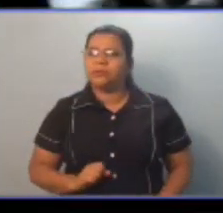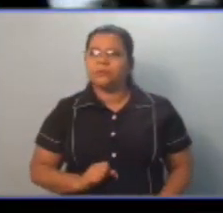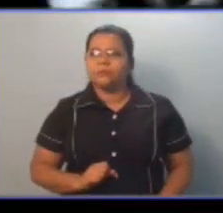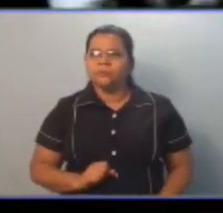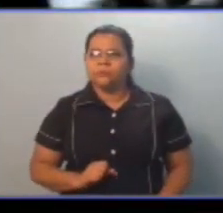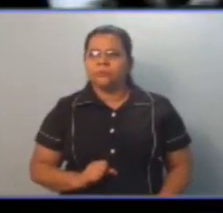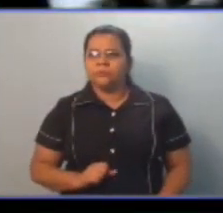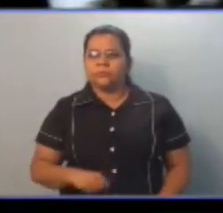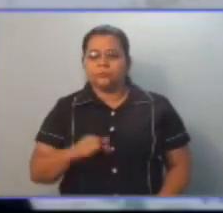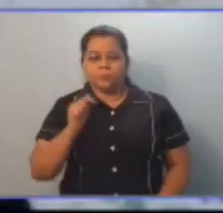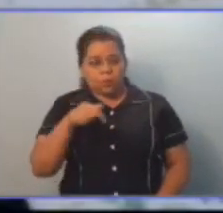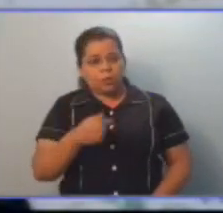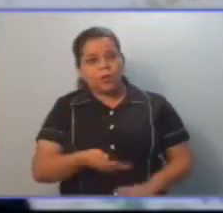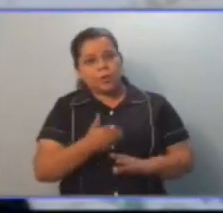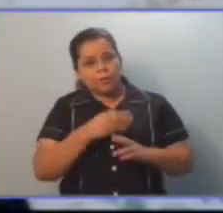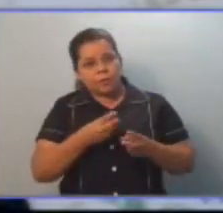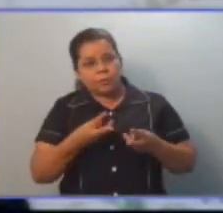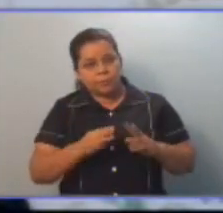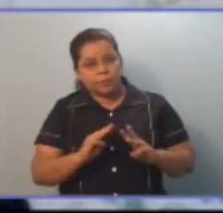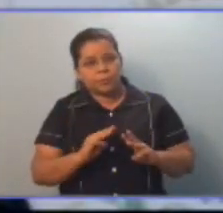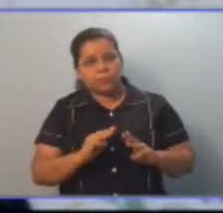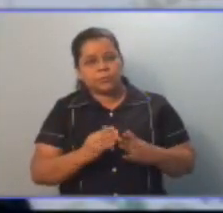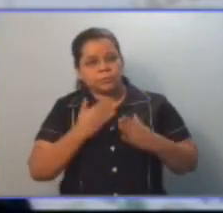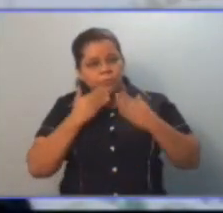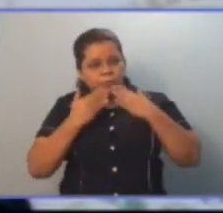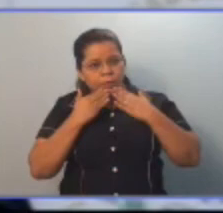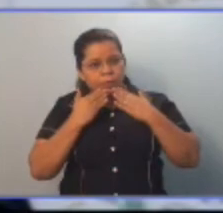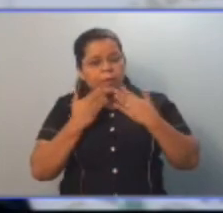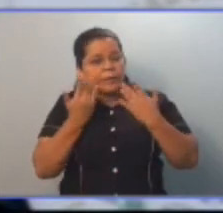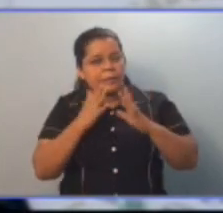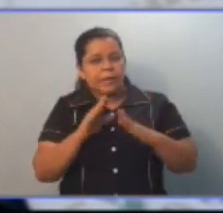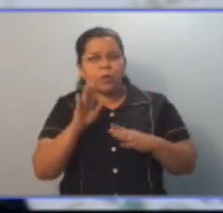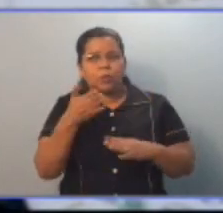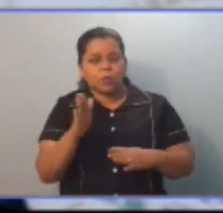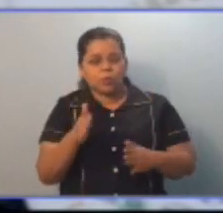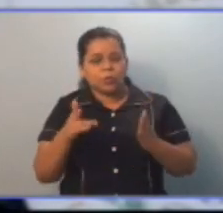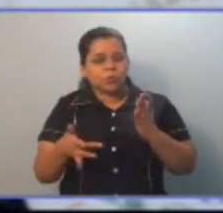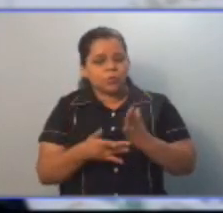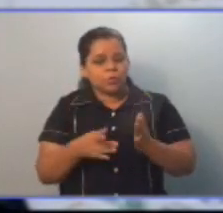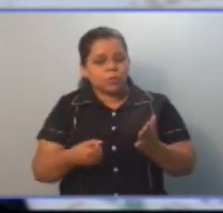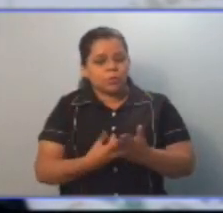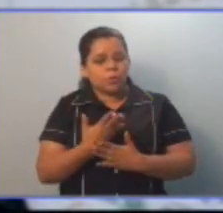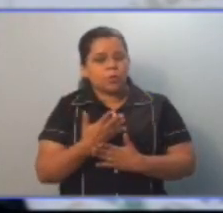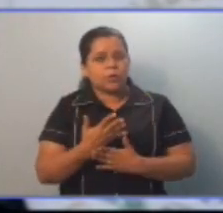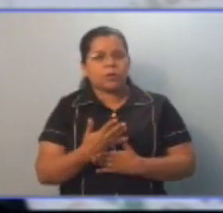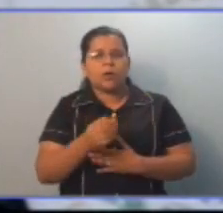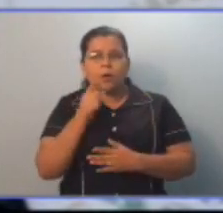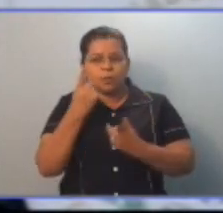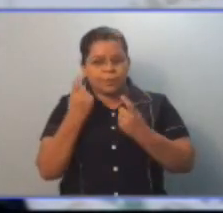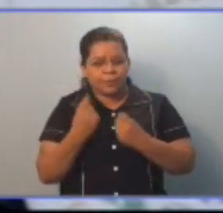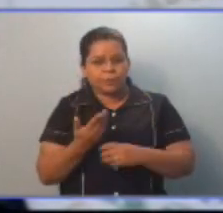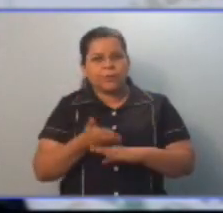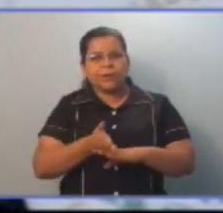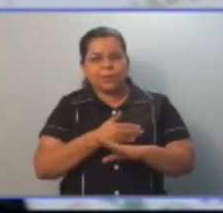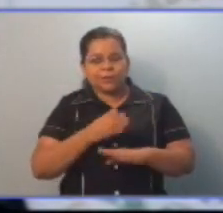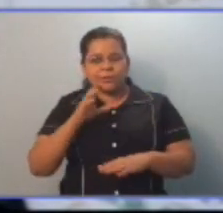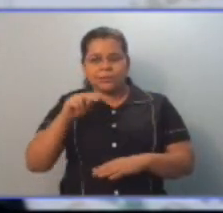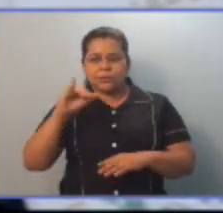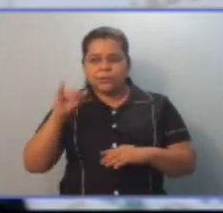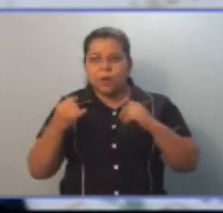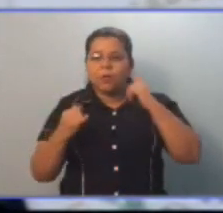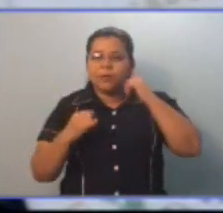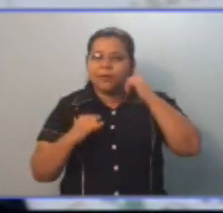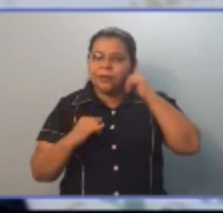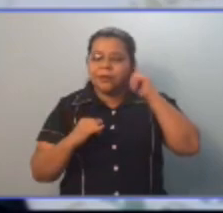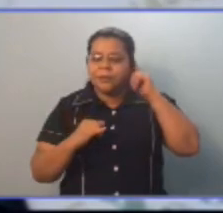Ese mecanismo que expliqué al principio precisamente tiene que ver con el uso de herramientas tecnológicas. Fue una de las preguntas que se me hizo en el Consejo Nacional de la